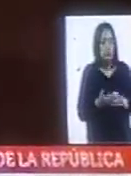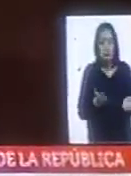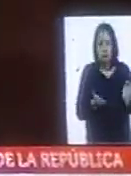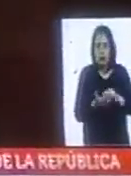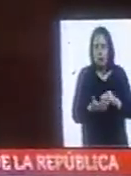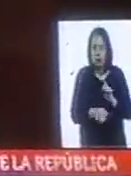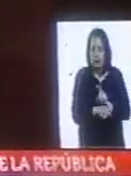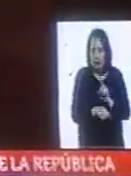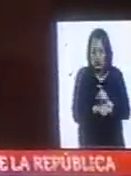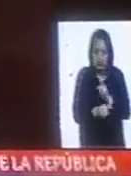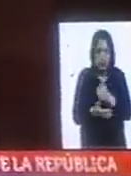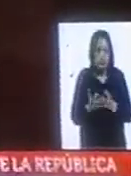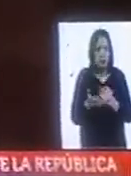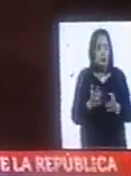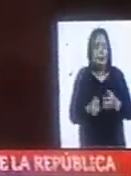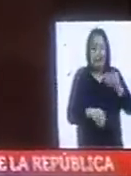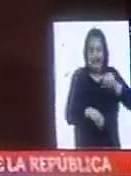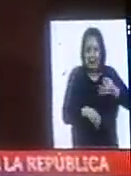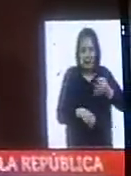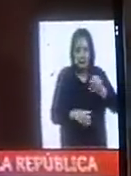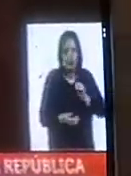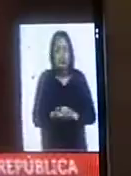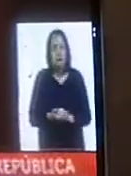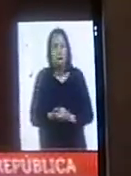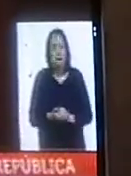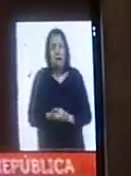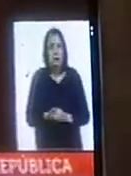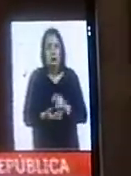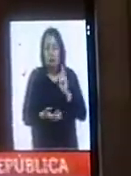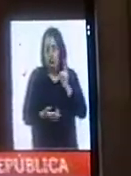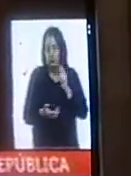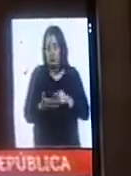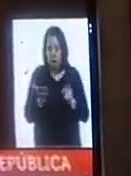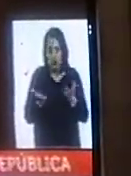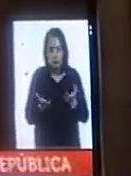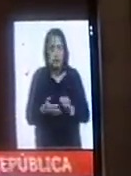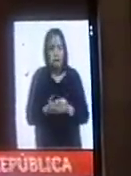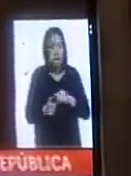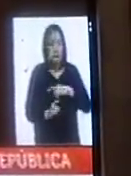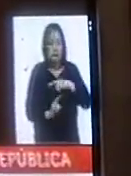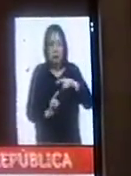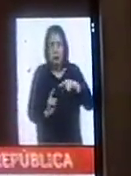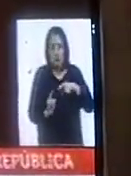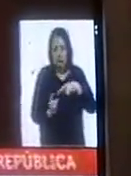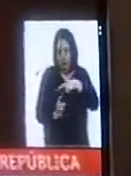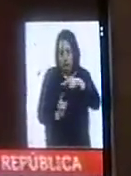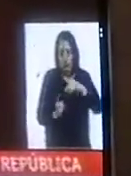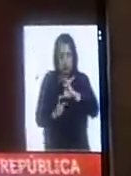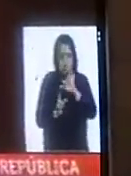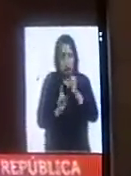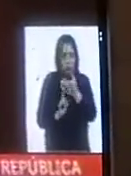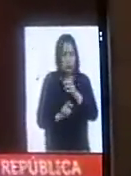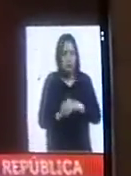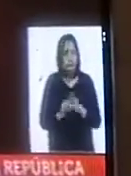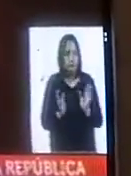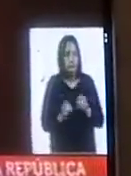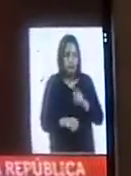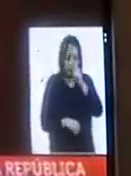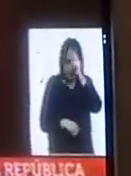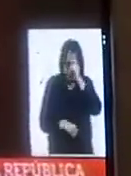formación inicial y continua de calidad y pertinente con los entornos socioculturales el